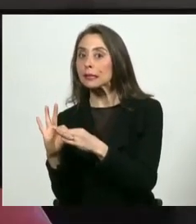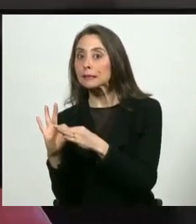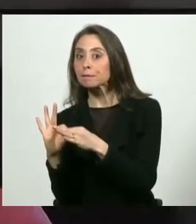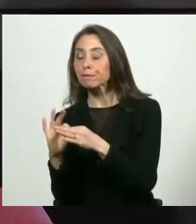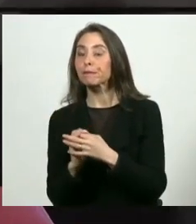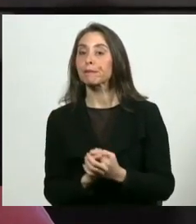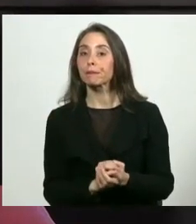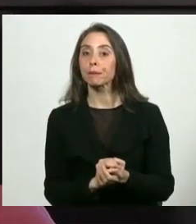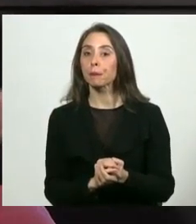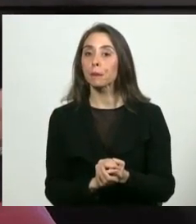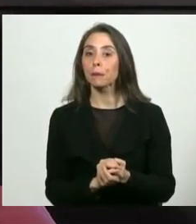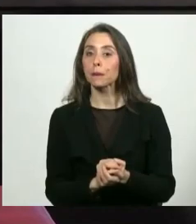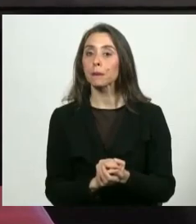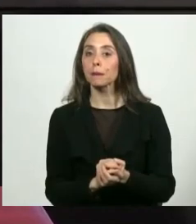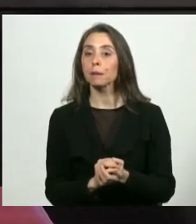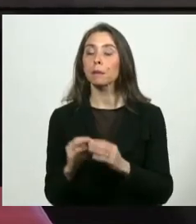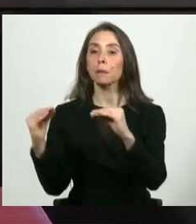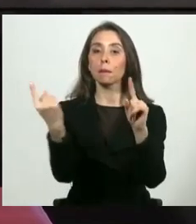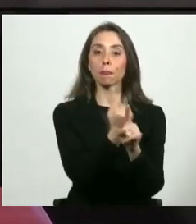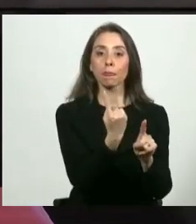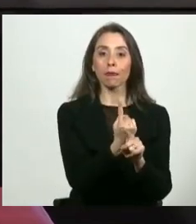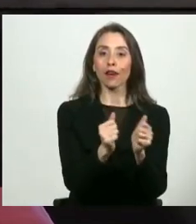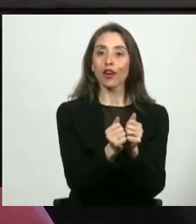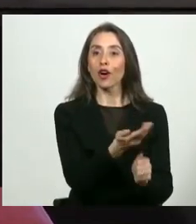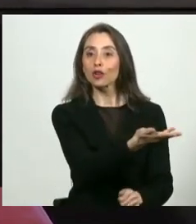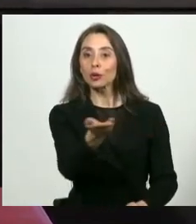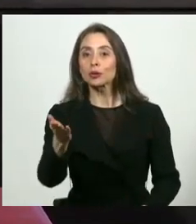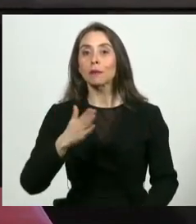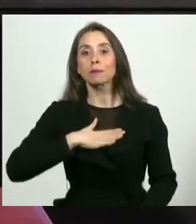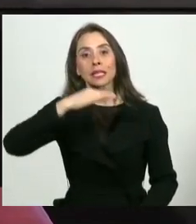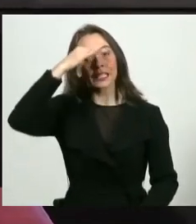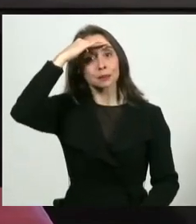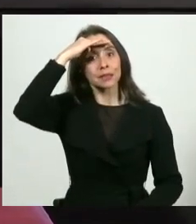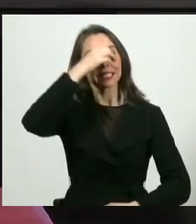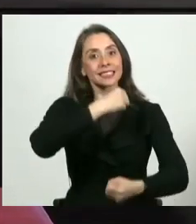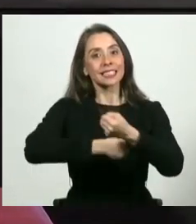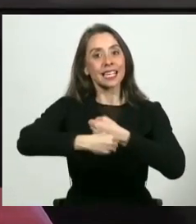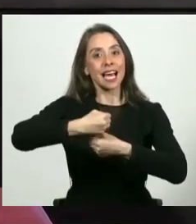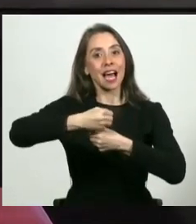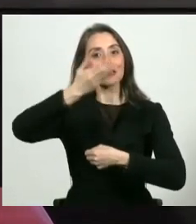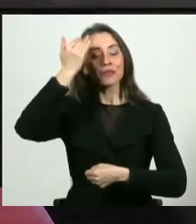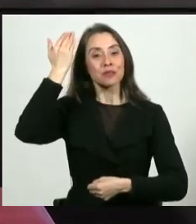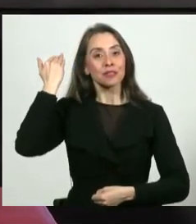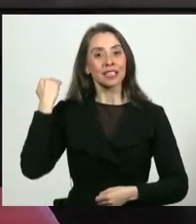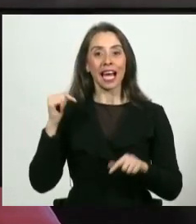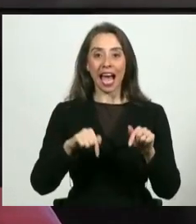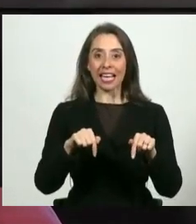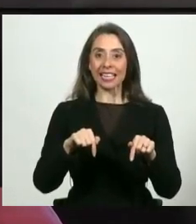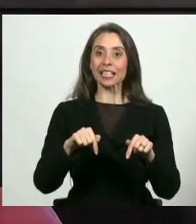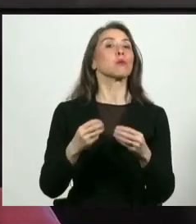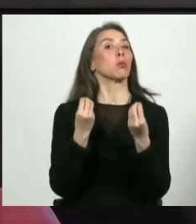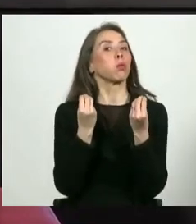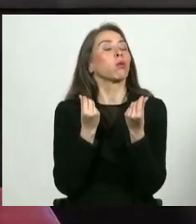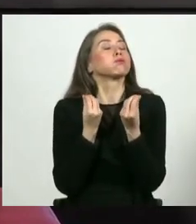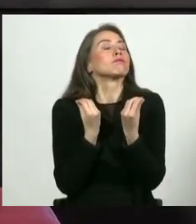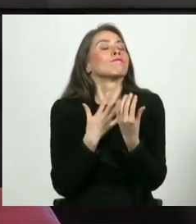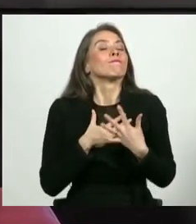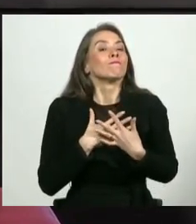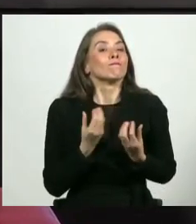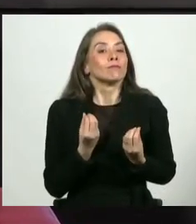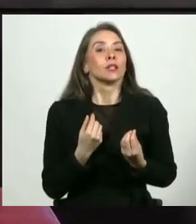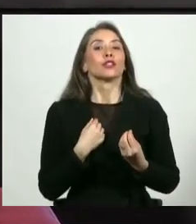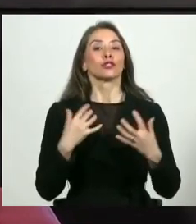Ahora vamos al diálogo con ustedes. Mi experiencia en años anteriores en este lugar siempre ha sido muy enriquecedora, ya sea